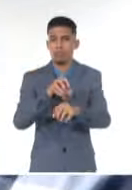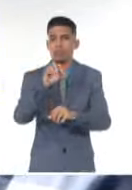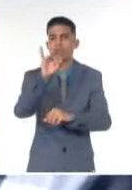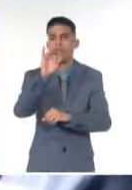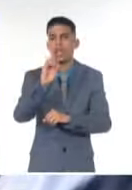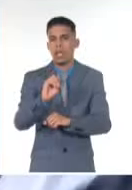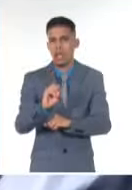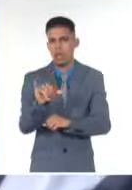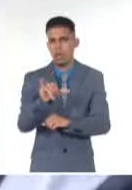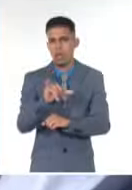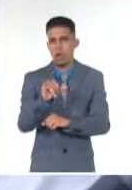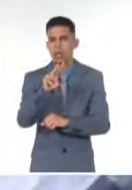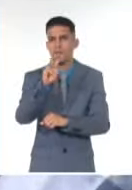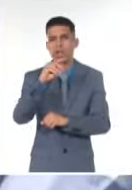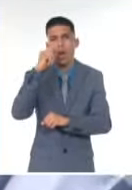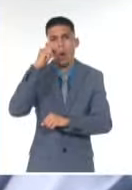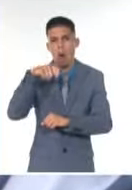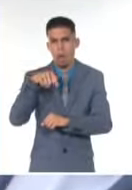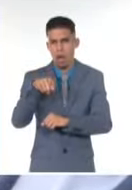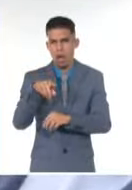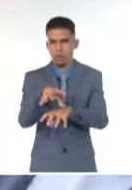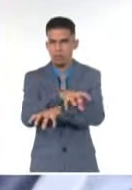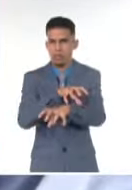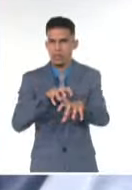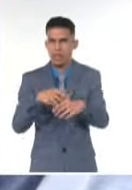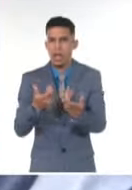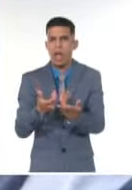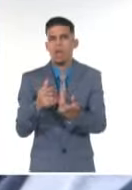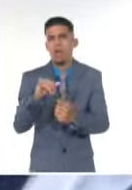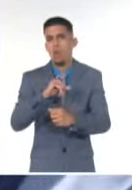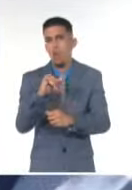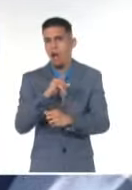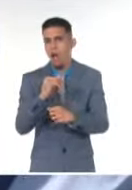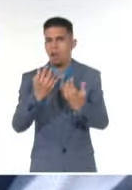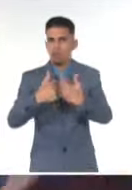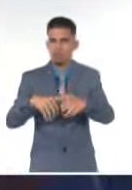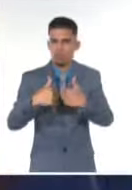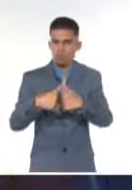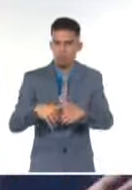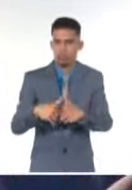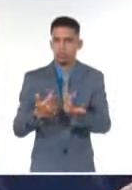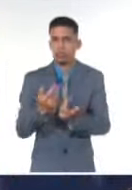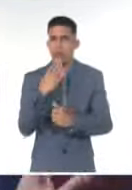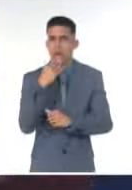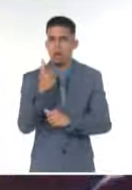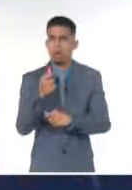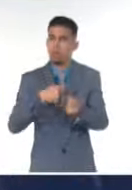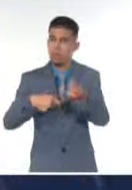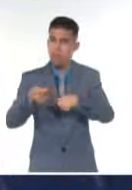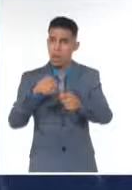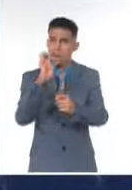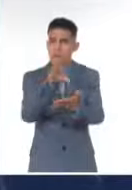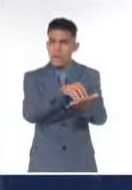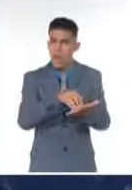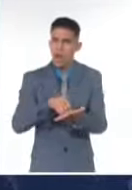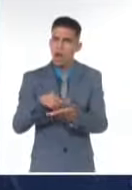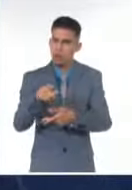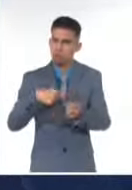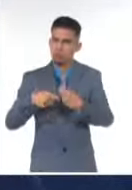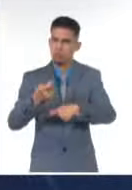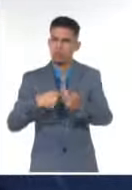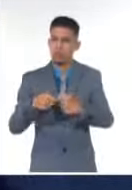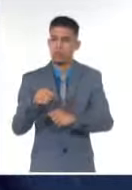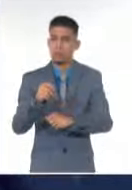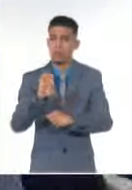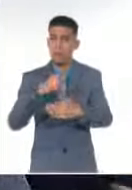reproductoras y 30 machos para el autoconsumo y vendemos en feria agropecuaria. Esta unidad, a pesar de tener utilidades,